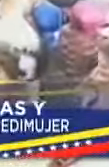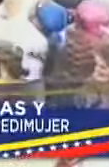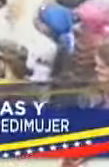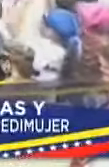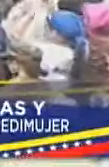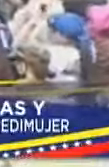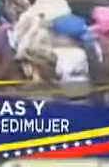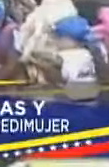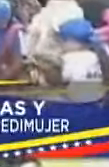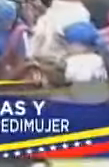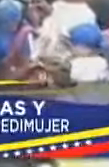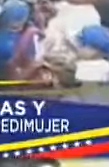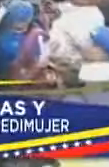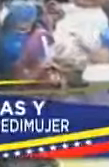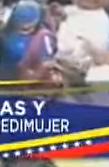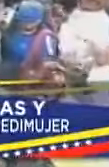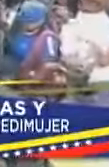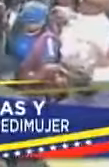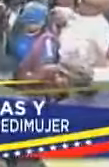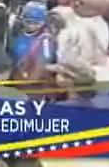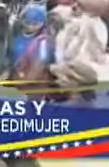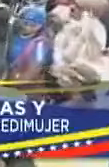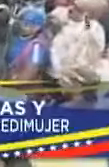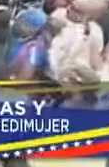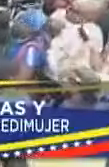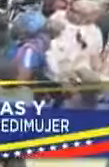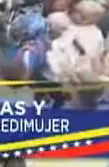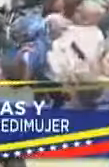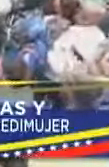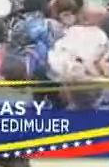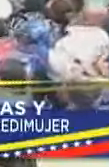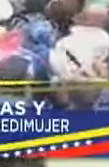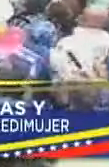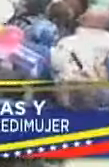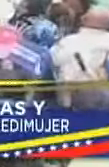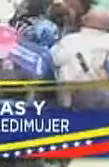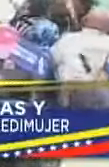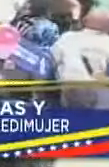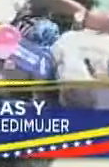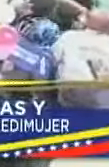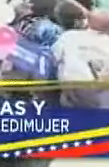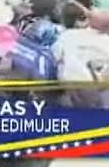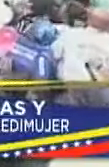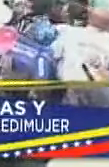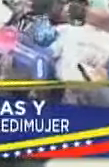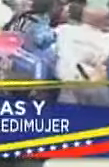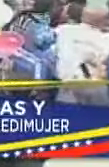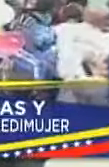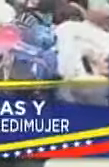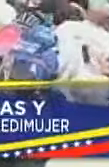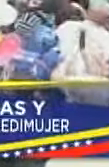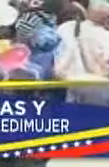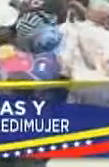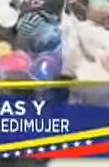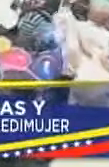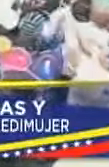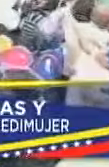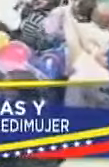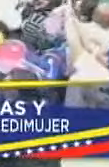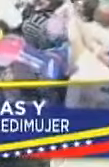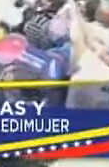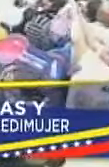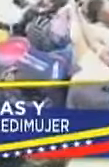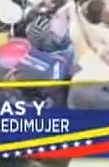Es impresionante a la mujer de Barcelona, de Puerto La Cruz,